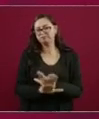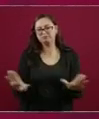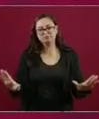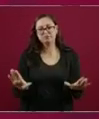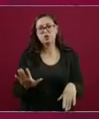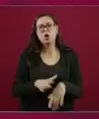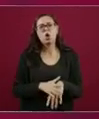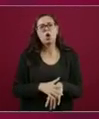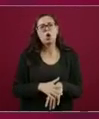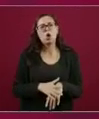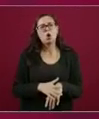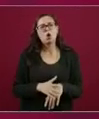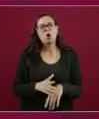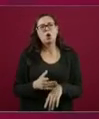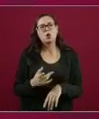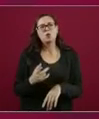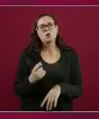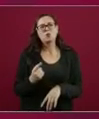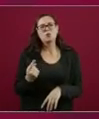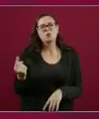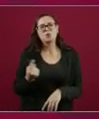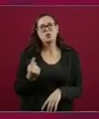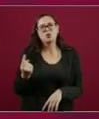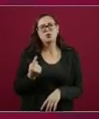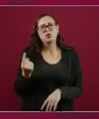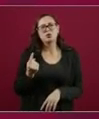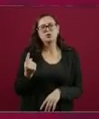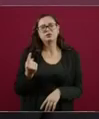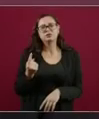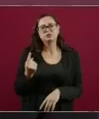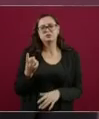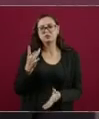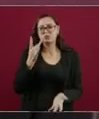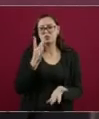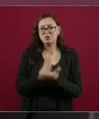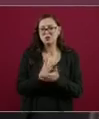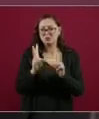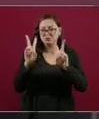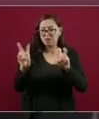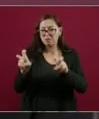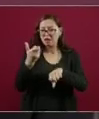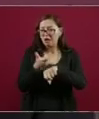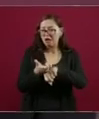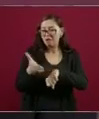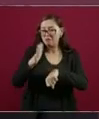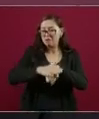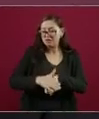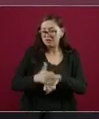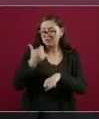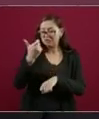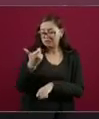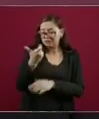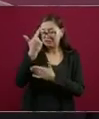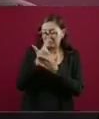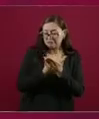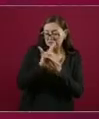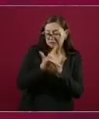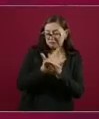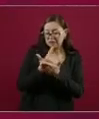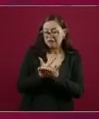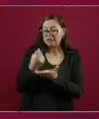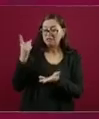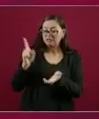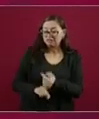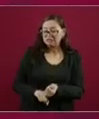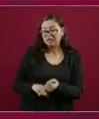porque no solo es el manejo del dinero con las irregularidades que puedan